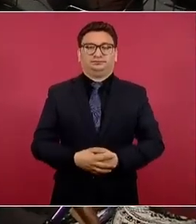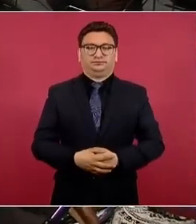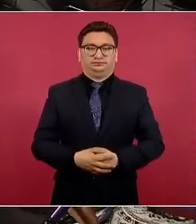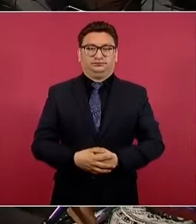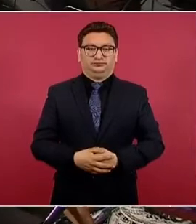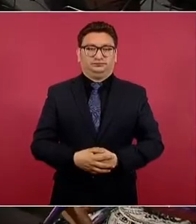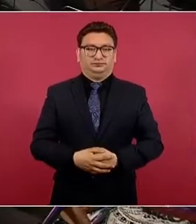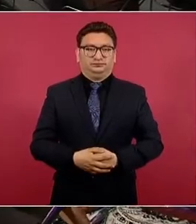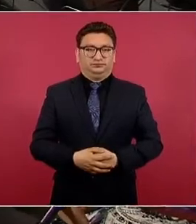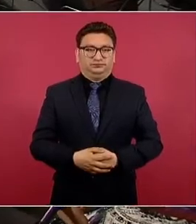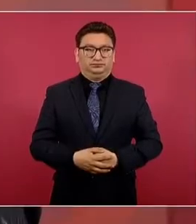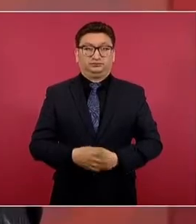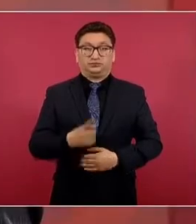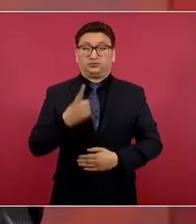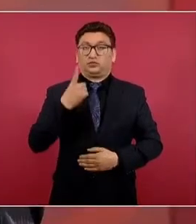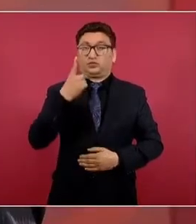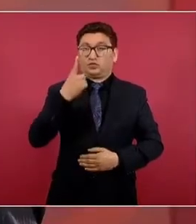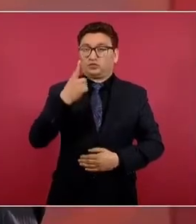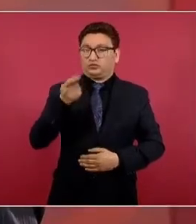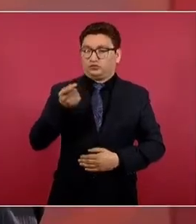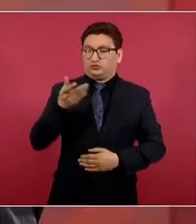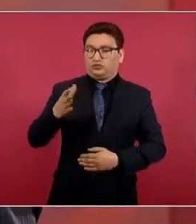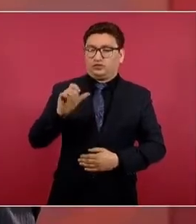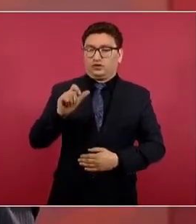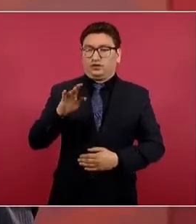le llaman cabildero,